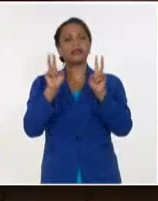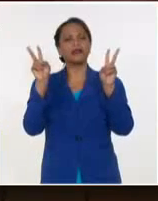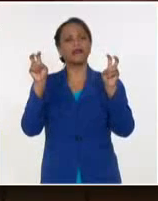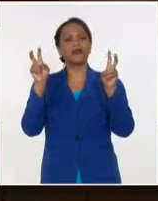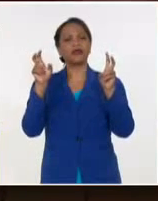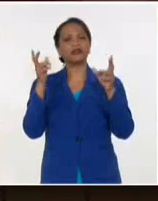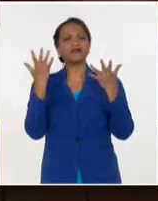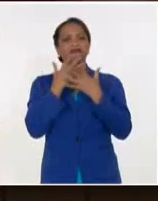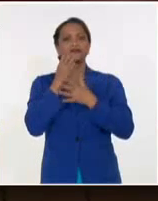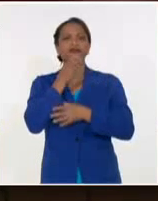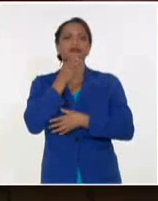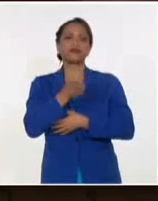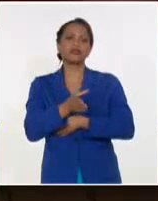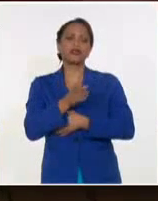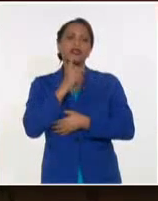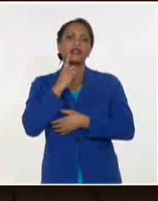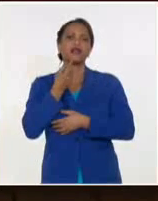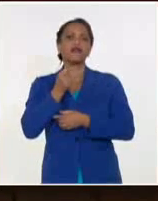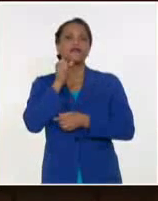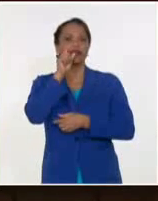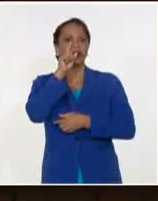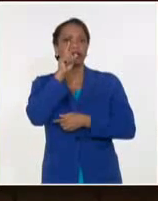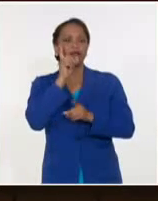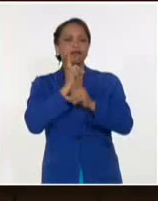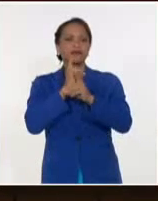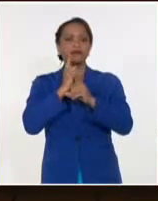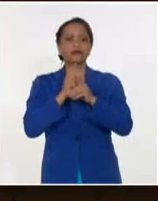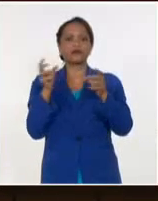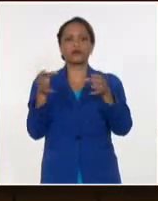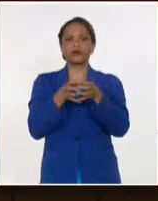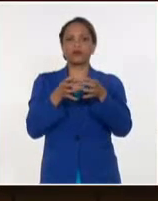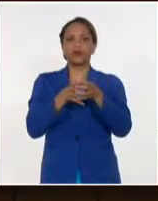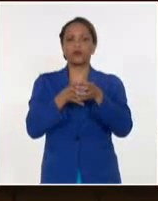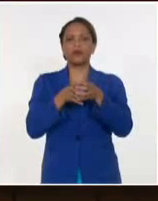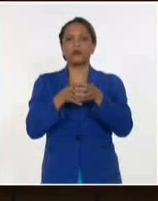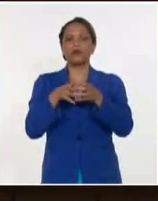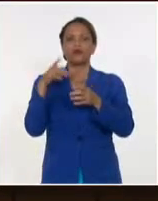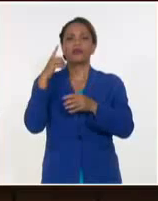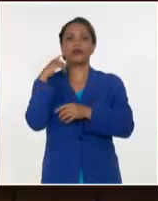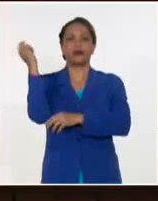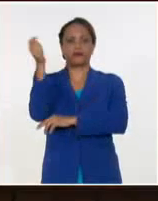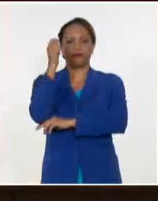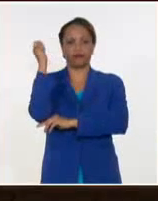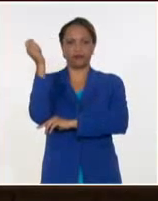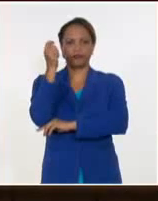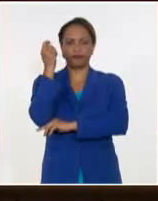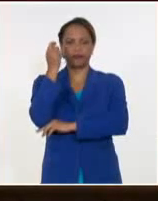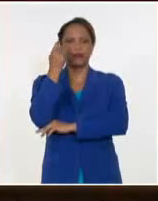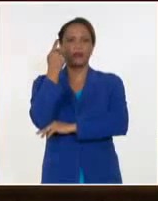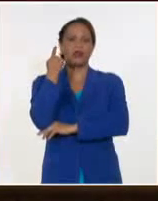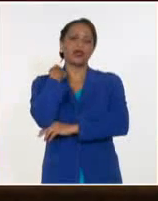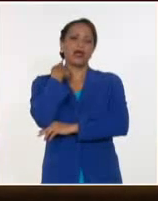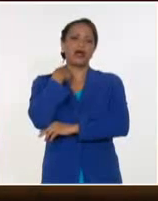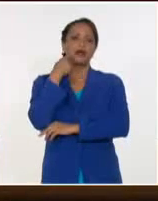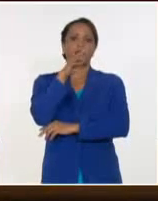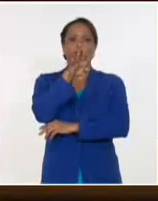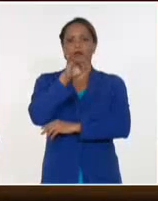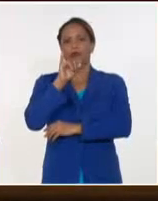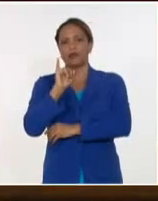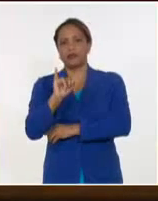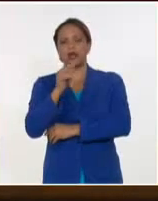Fidel al final del encuentro con los muchachos de la brigada Antonio Maceo hace 46 años,